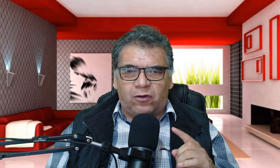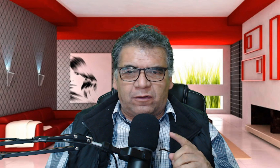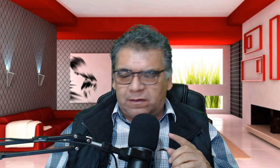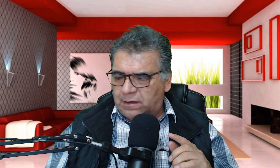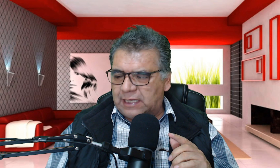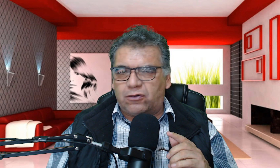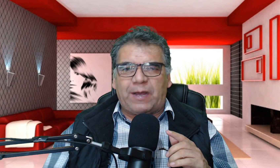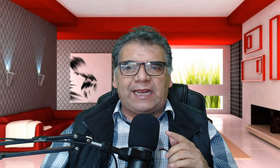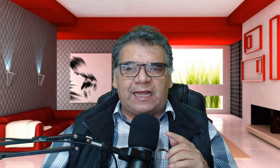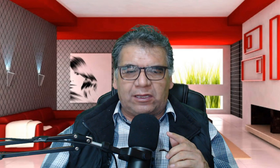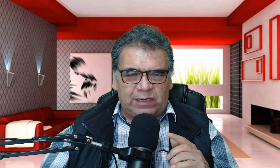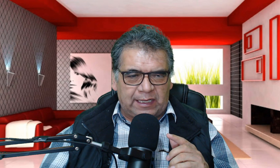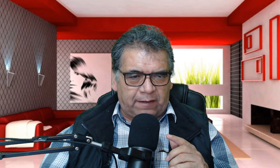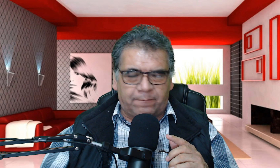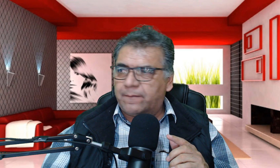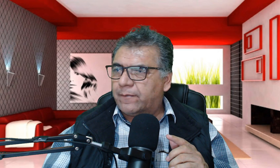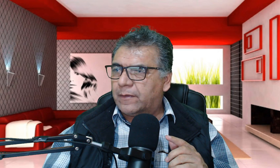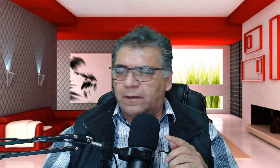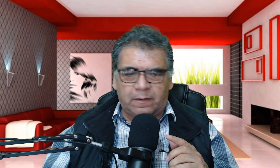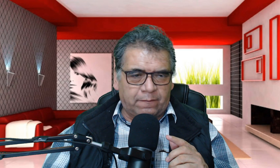Calderón en su página de Twitter.